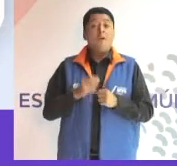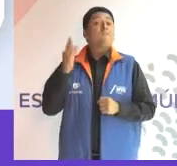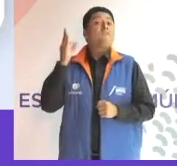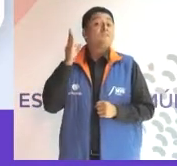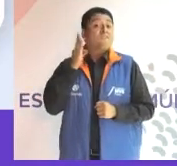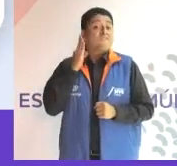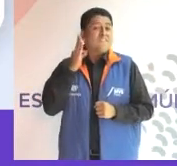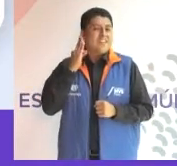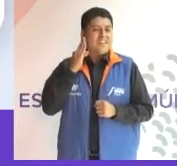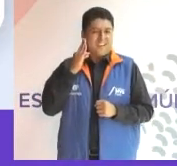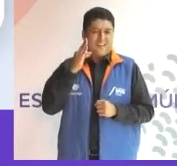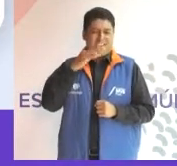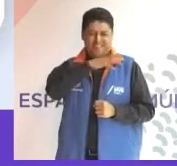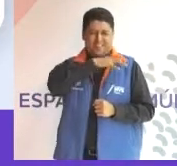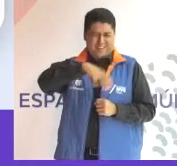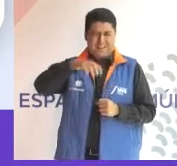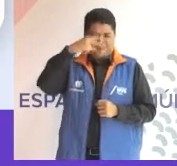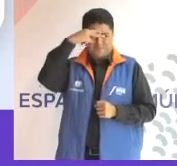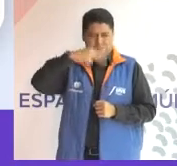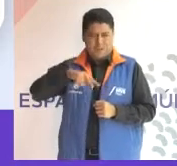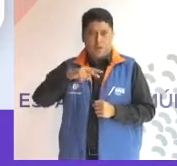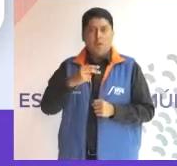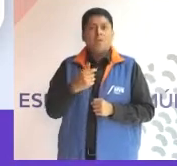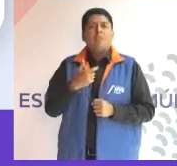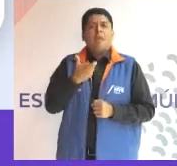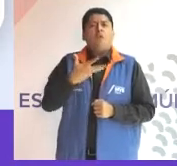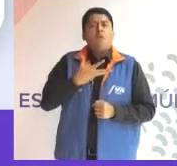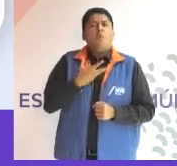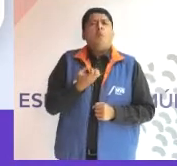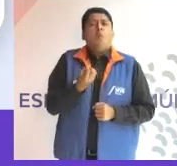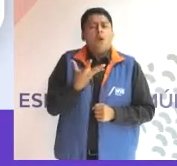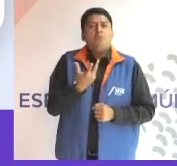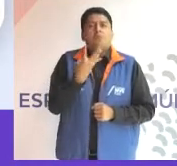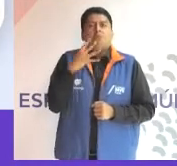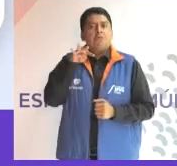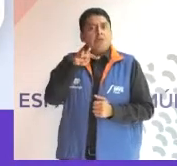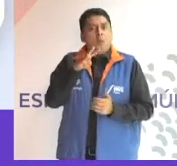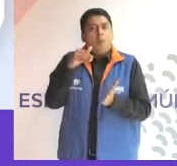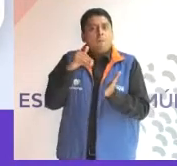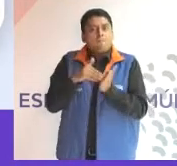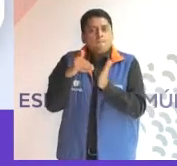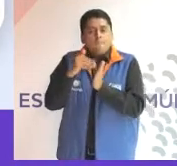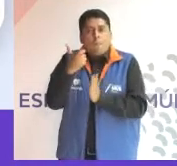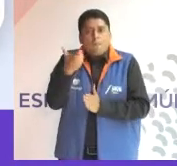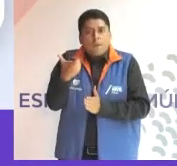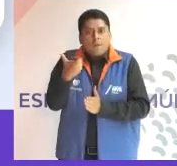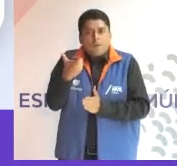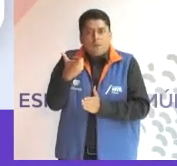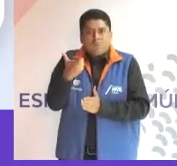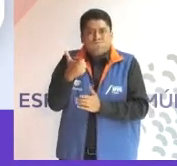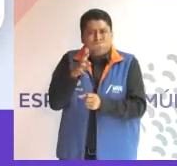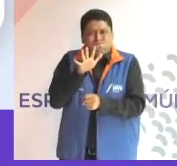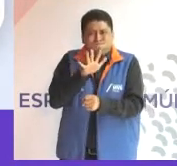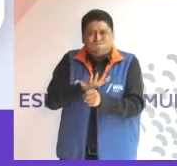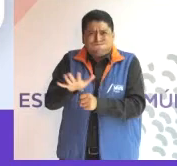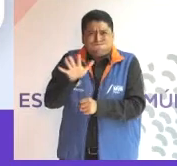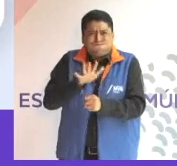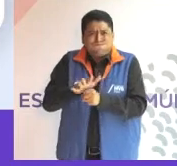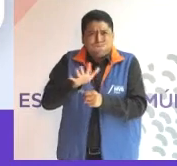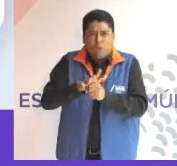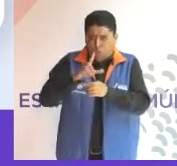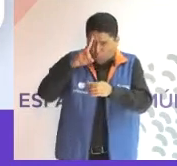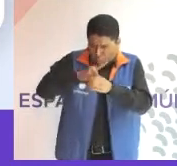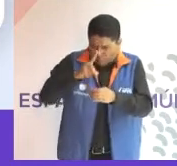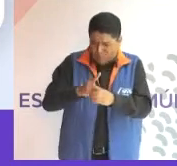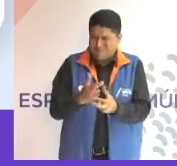tiene 17,000 millones de pesos. Entonces, no es poquito lo que se dio, no es poquito lo que se participó. ¿Por qué no